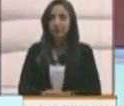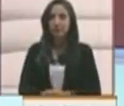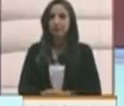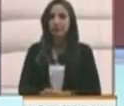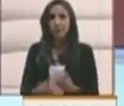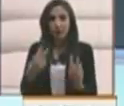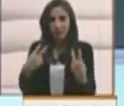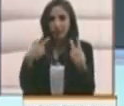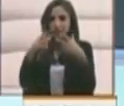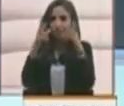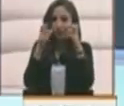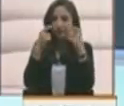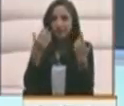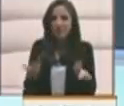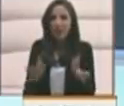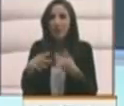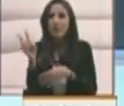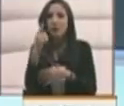escuche bien esto, Venezuela,